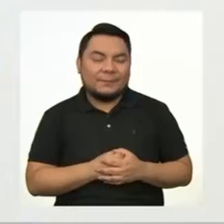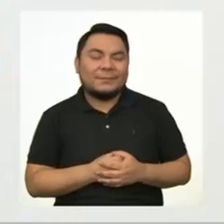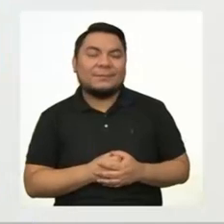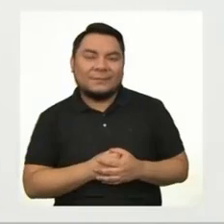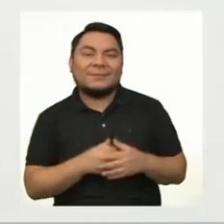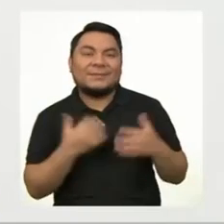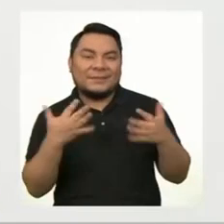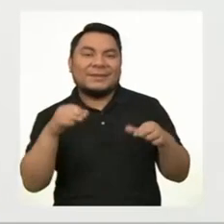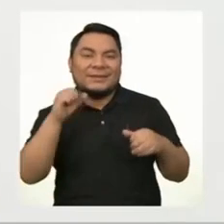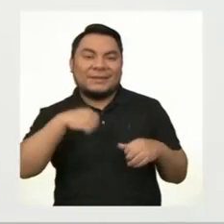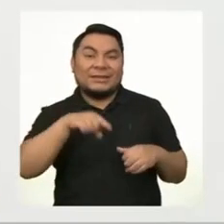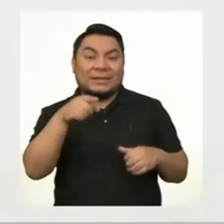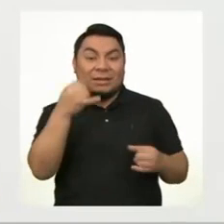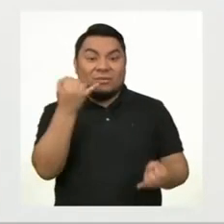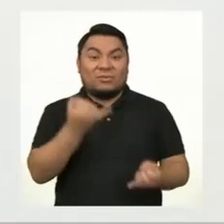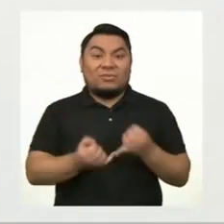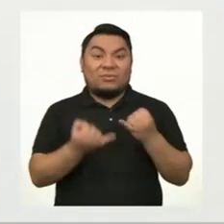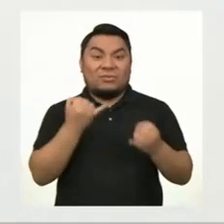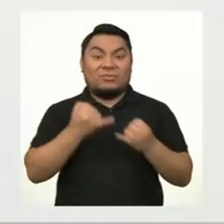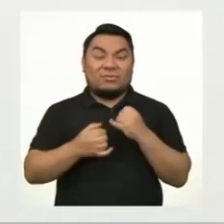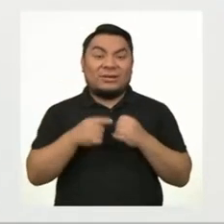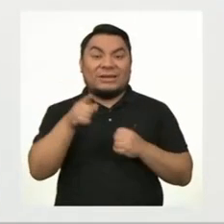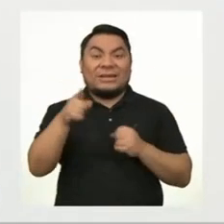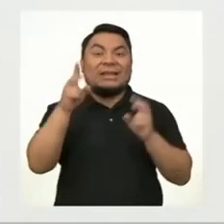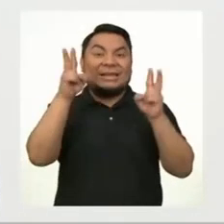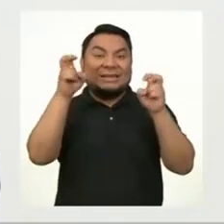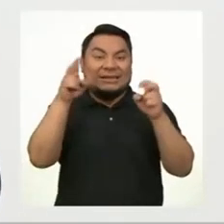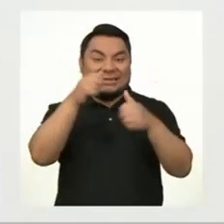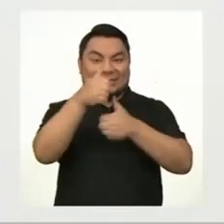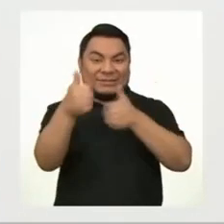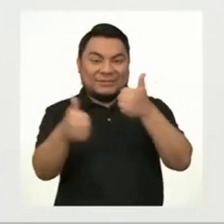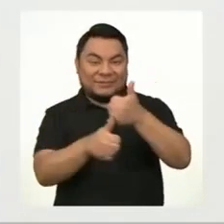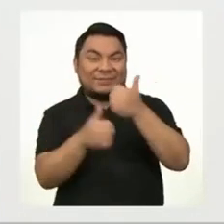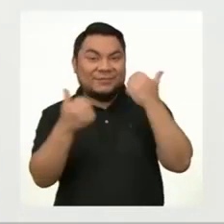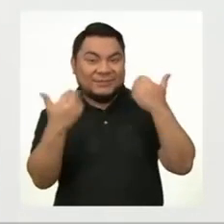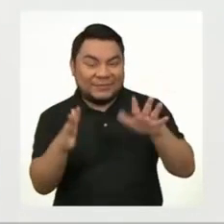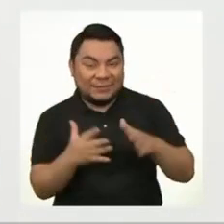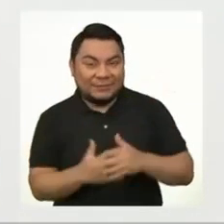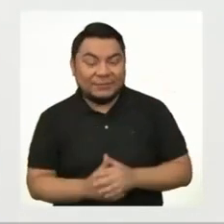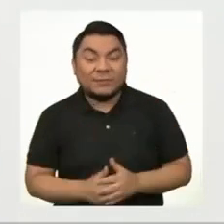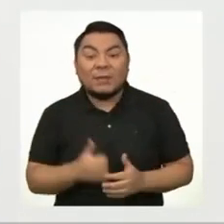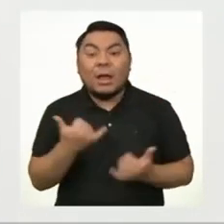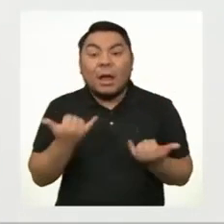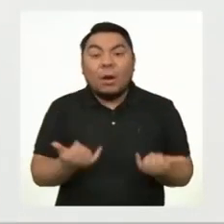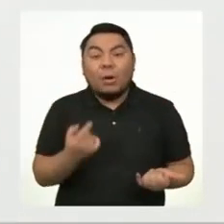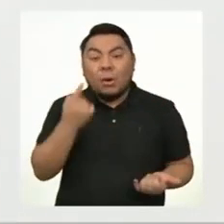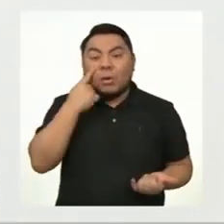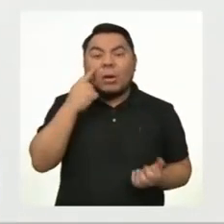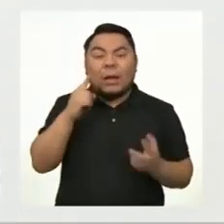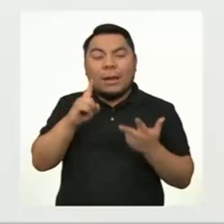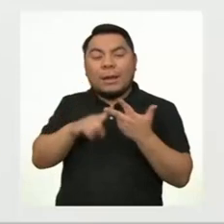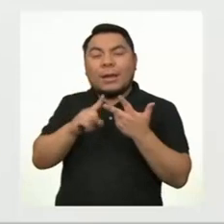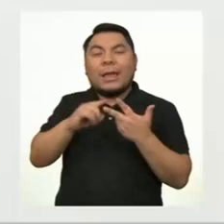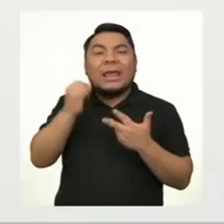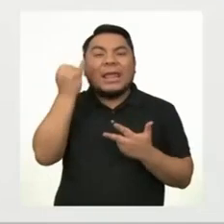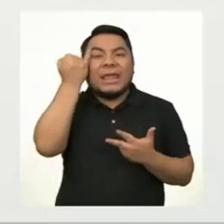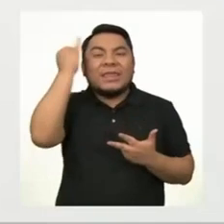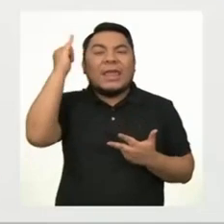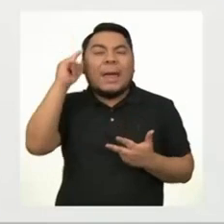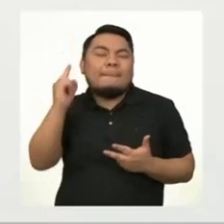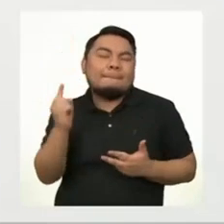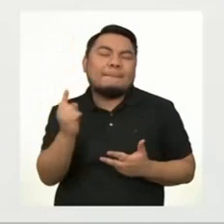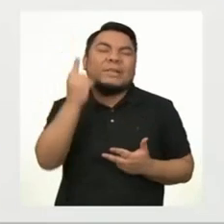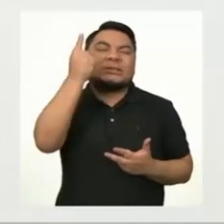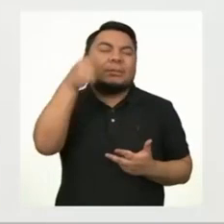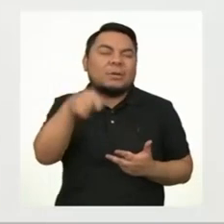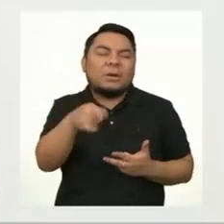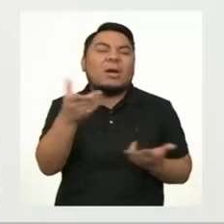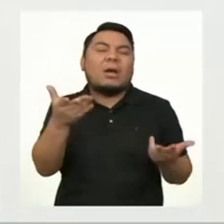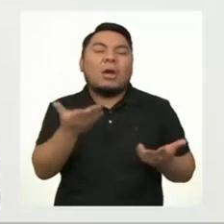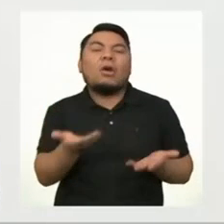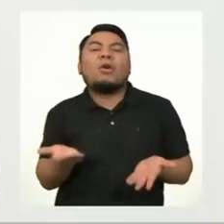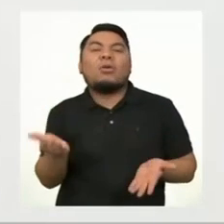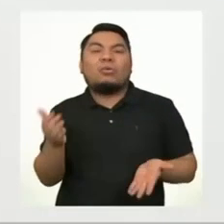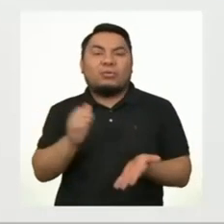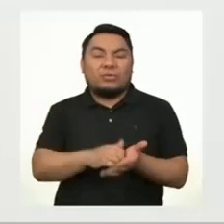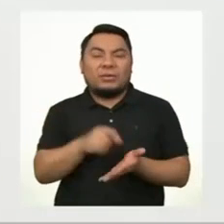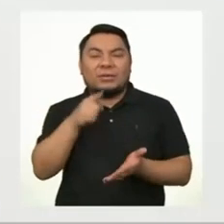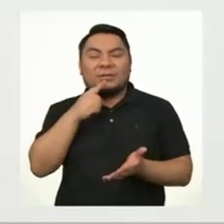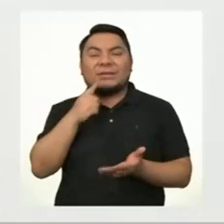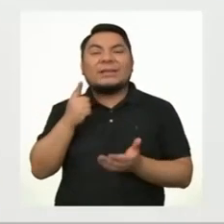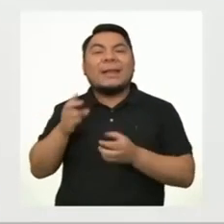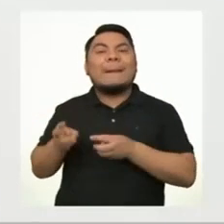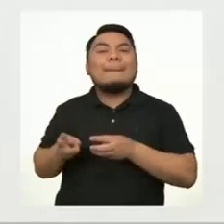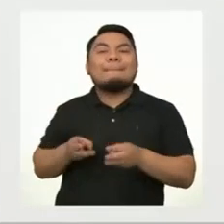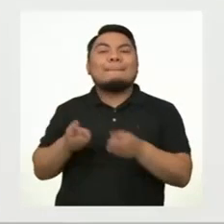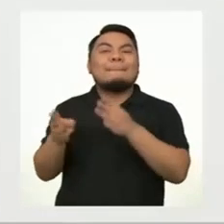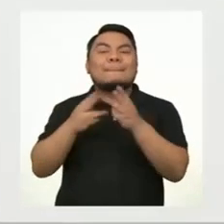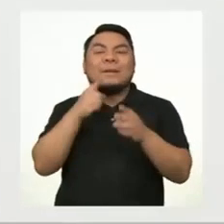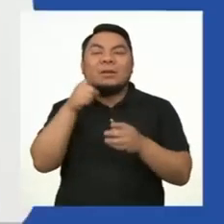Ya tenemos nuestro último subtema. Para conocer la idea principal, podemos aplicar nuevamente la